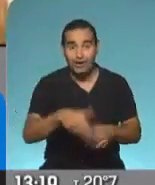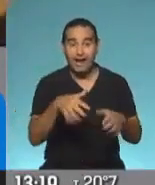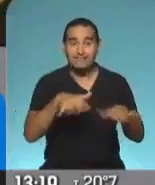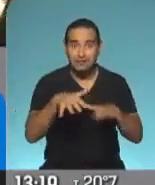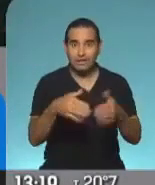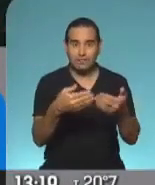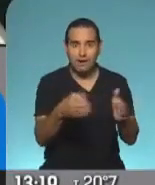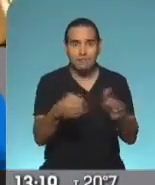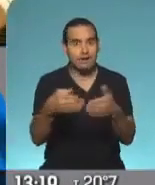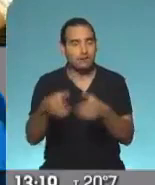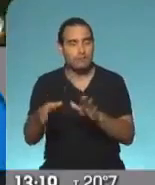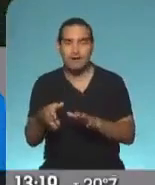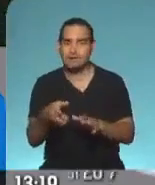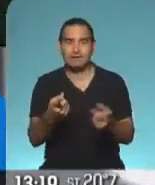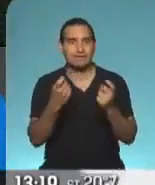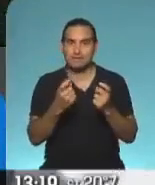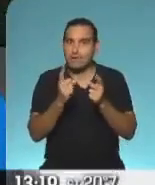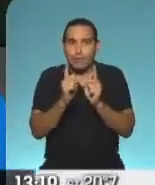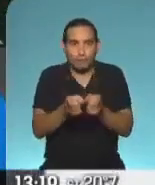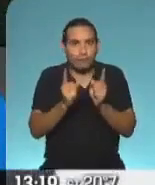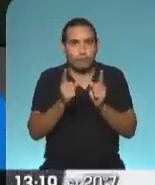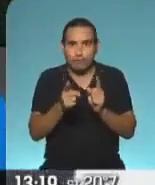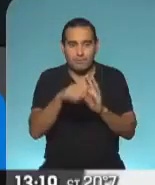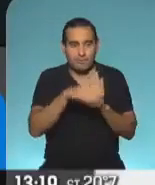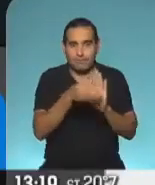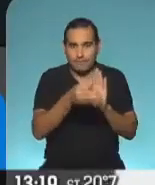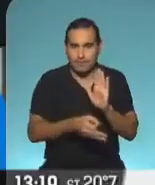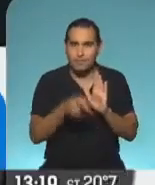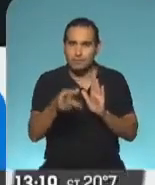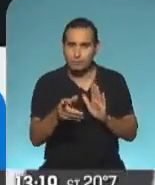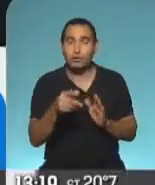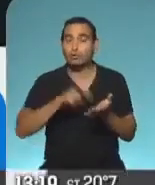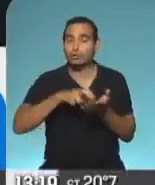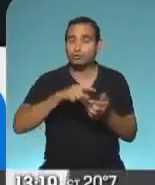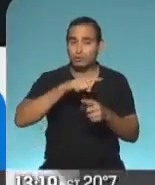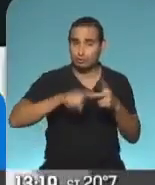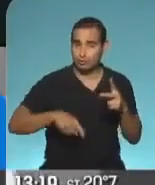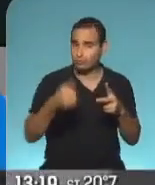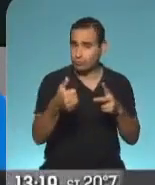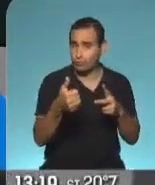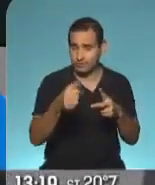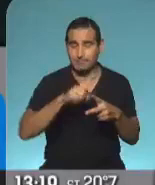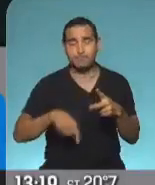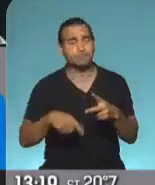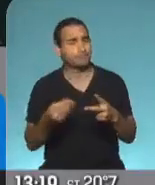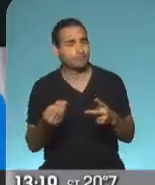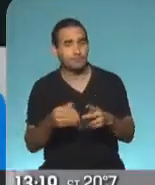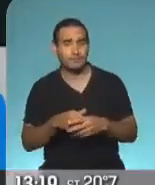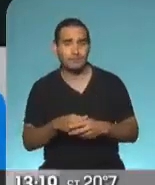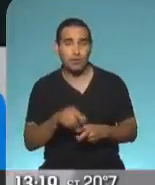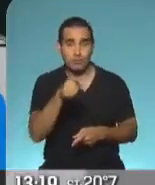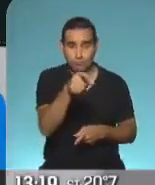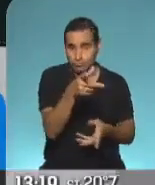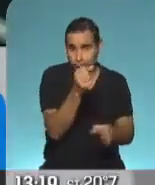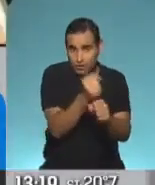que eso se mantenga y se refuerce. Y yo quiero darle un par de buenas noticias en el siguiente sentido. Fíjese, su